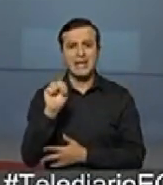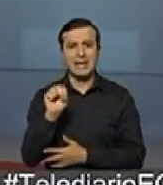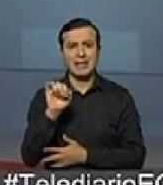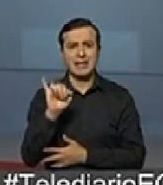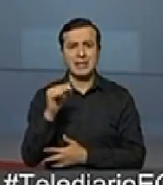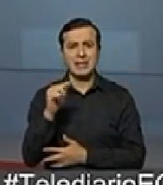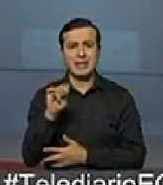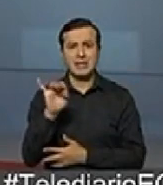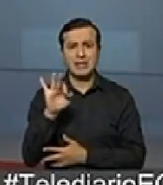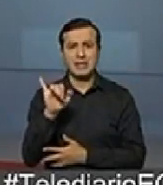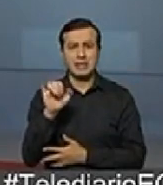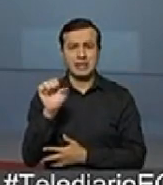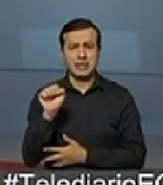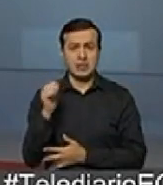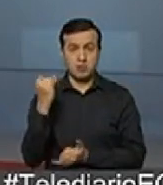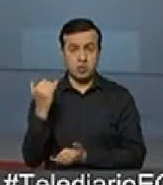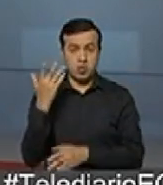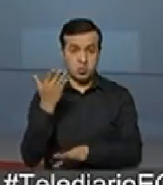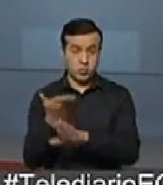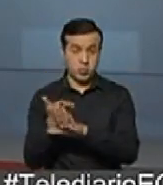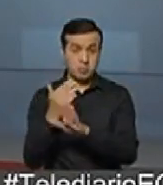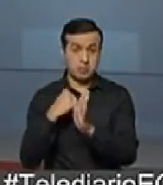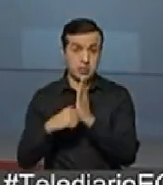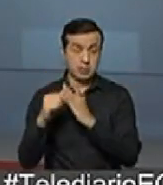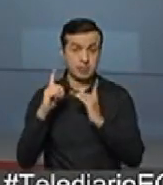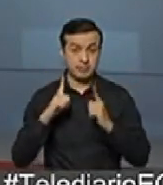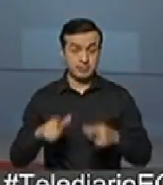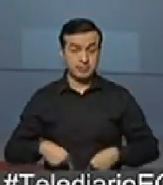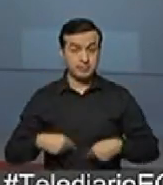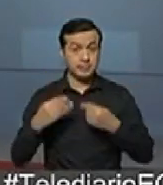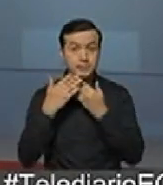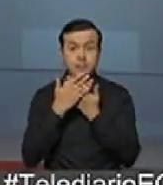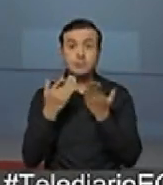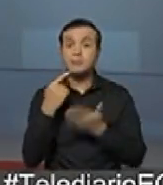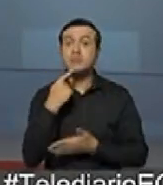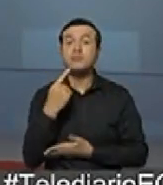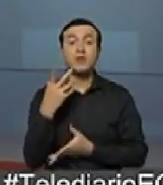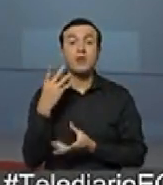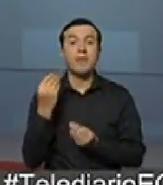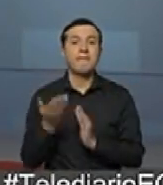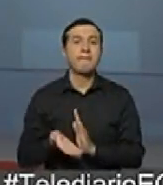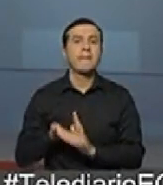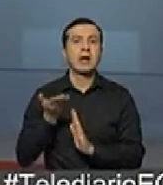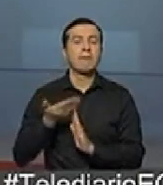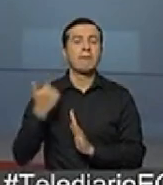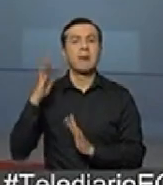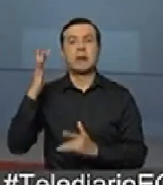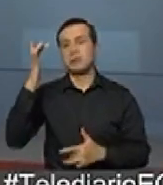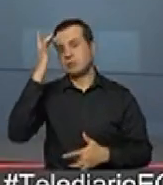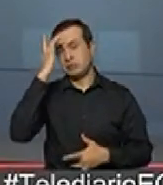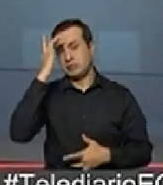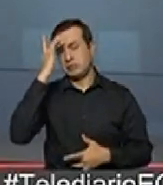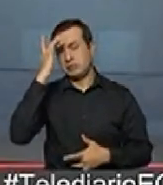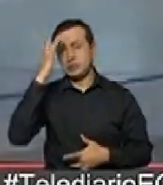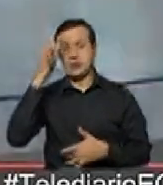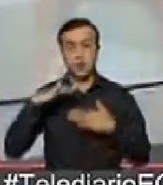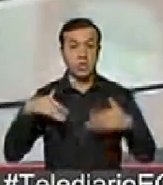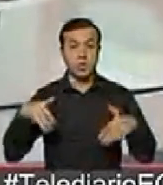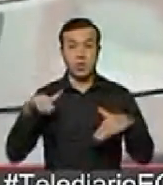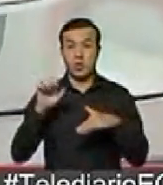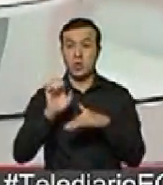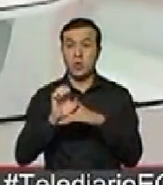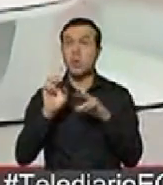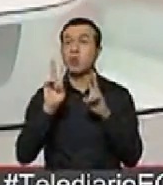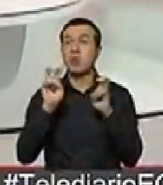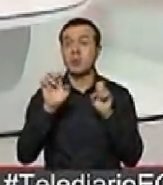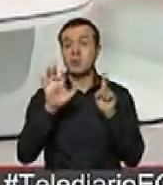tomar en cuenta las cifras que han sido proporcionadas por el mismo Ministerio de Salud, que dan cuenta de un incremento de la presencia de esta enfermedad en el país de